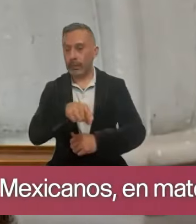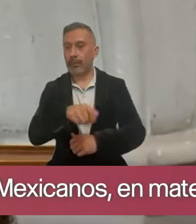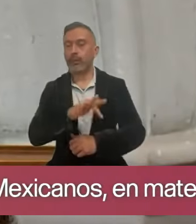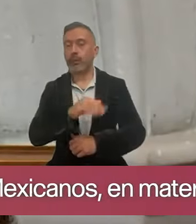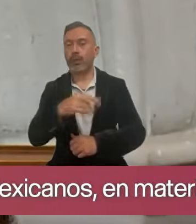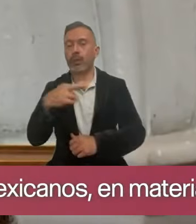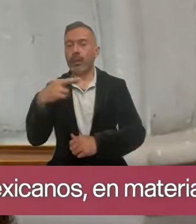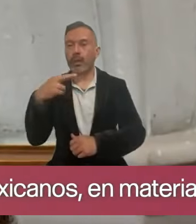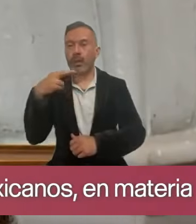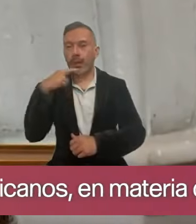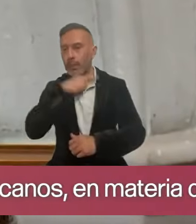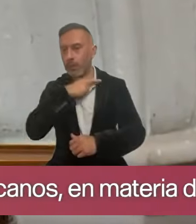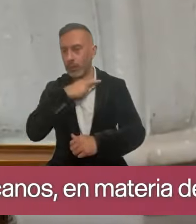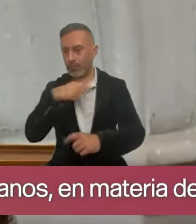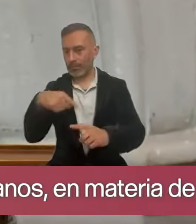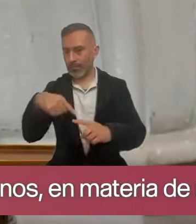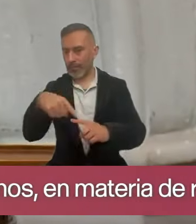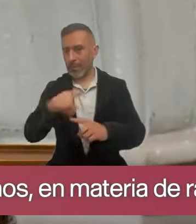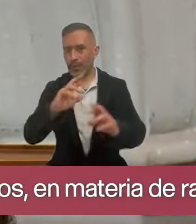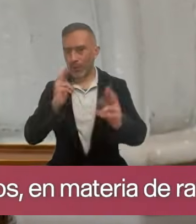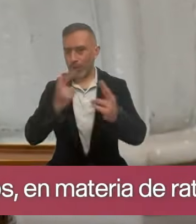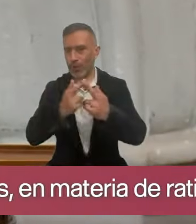inmediato periodo de sesiones.